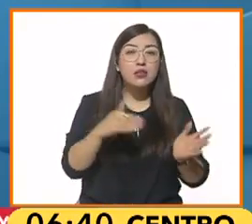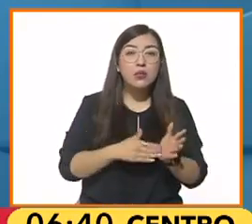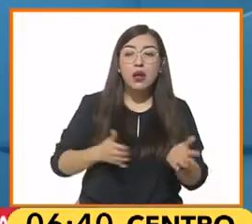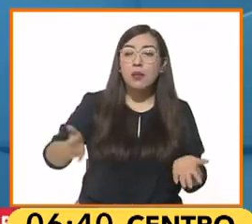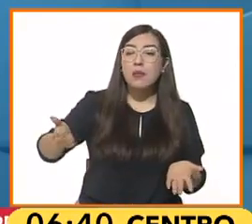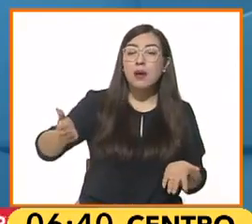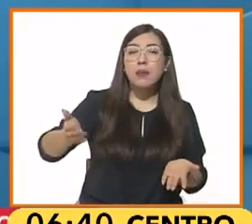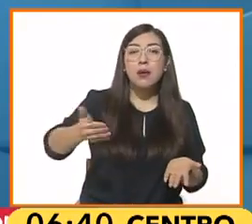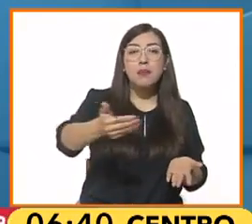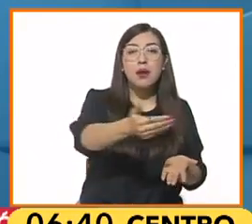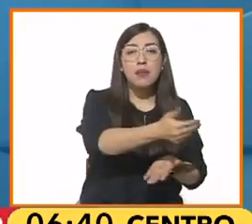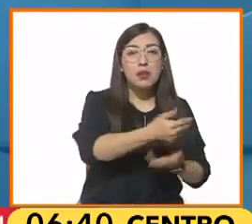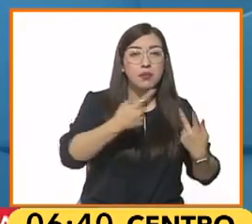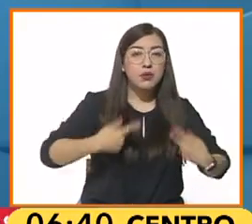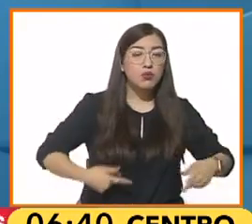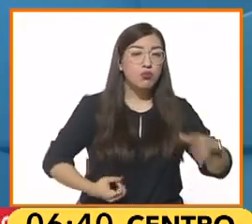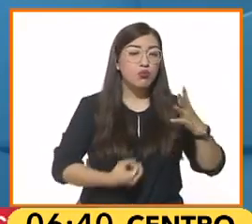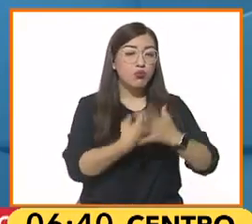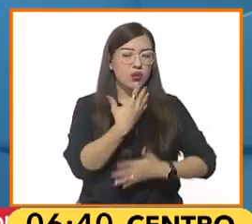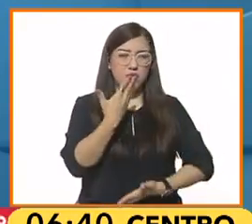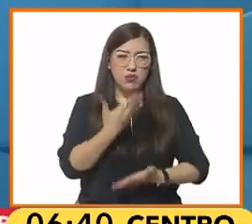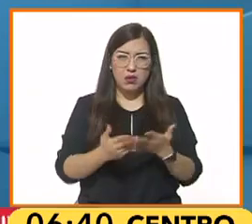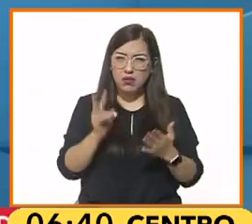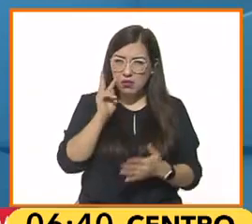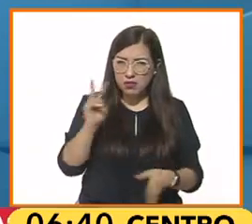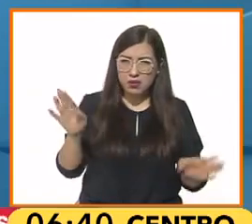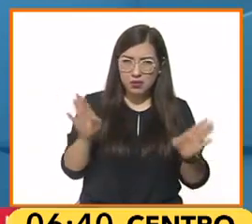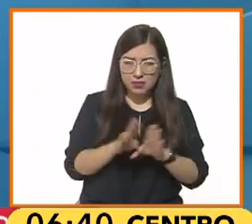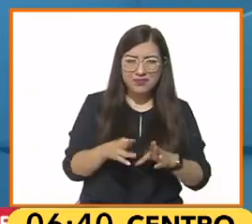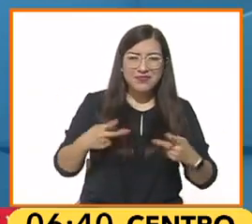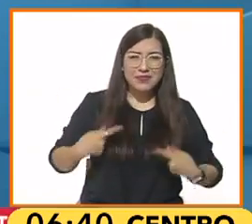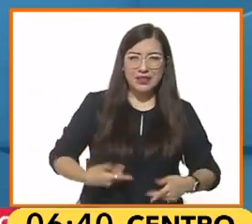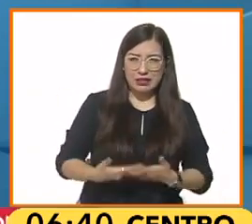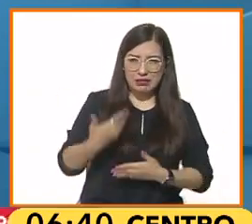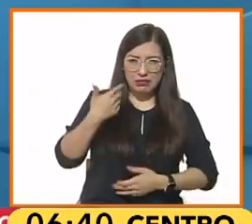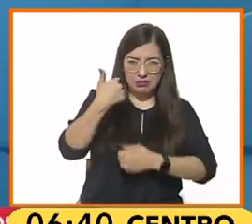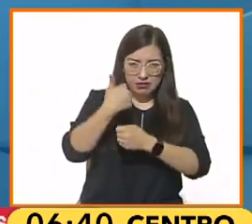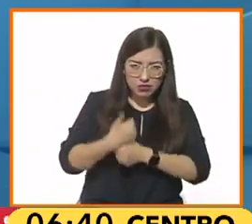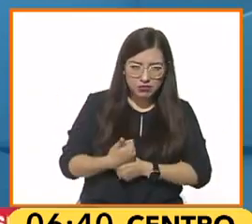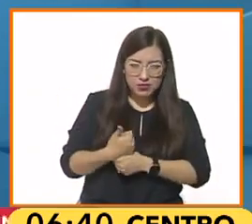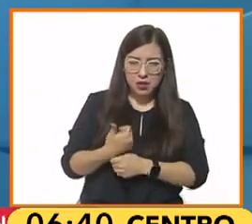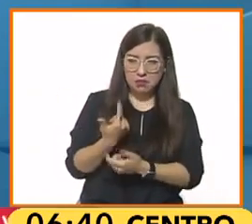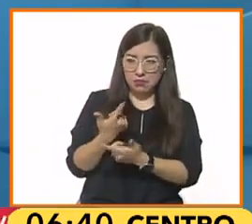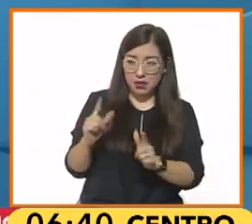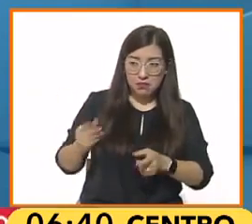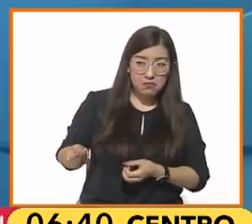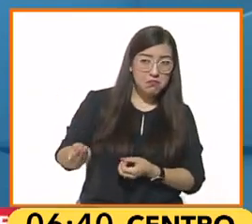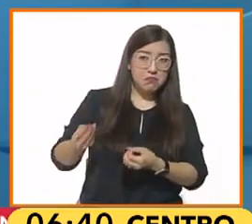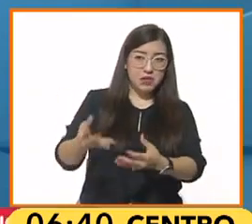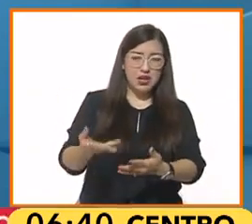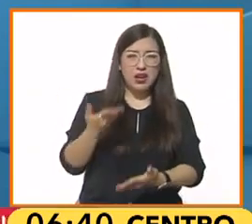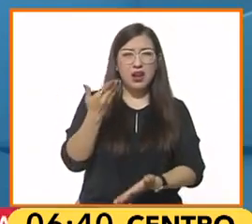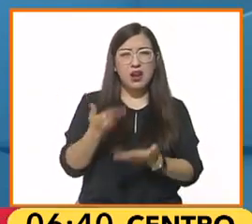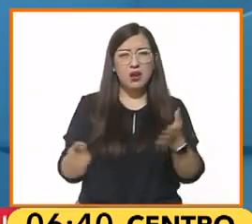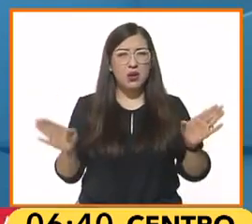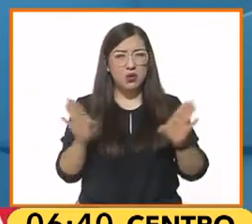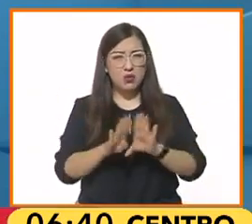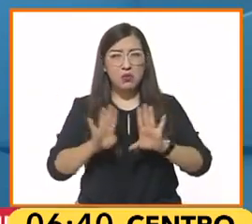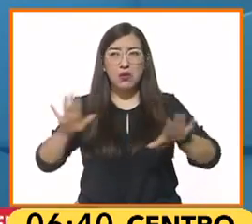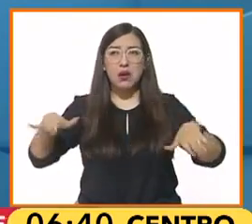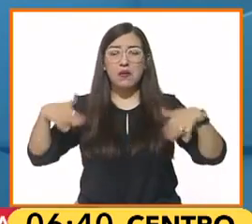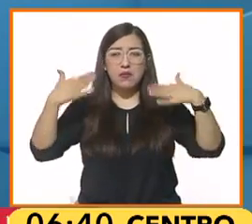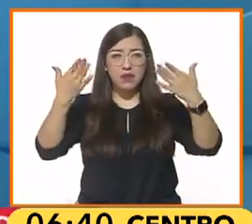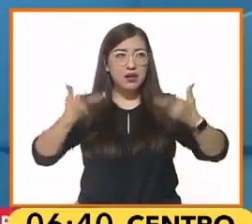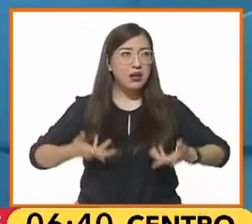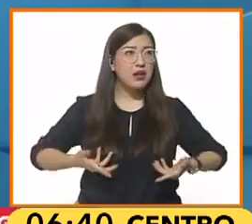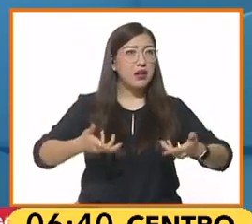tipo de cosas, cuando vemos la entrega de los prisioneros, cuando vemos cómo se forman los movimientos alrededor de las calles, muy